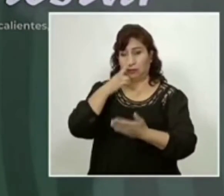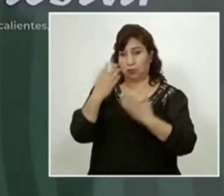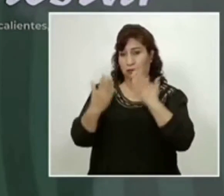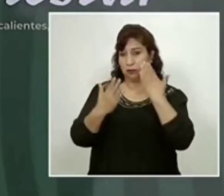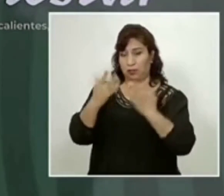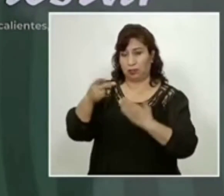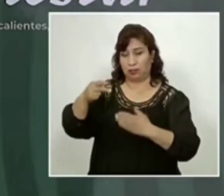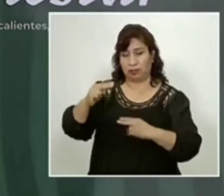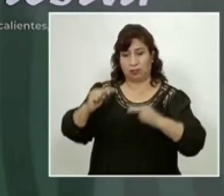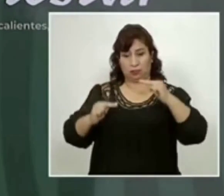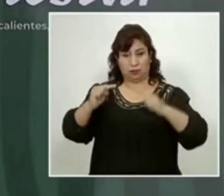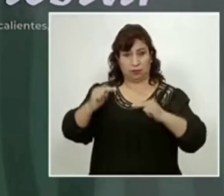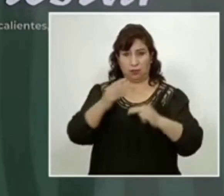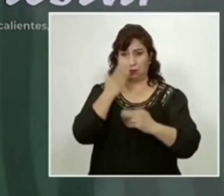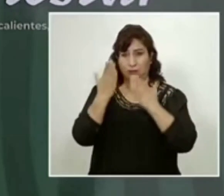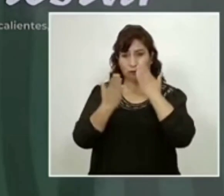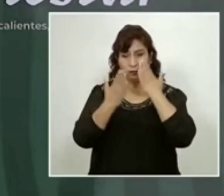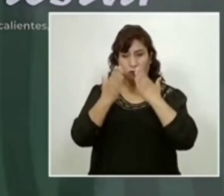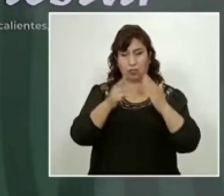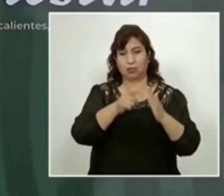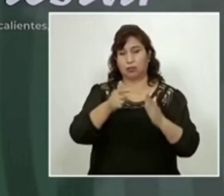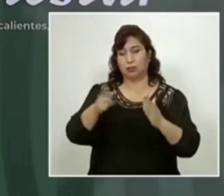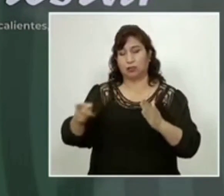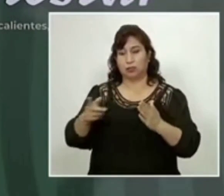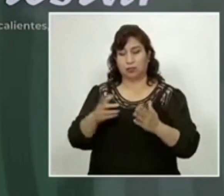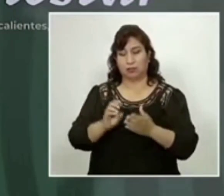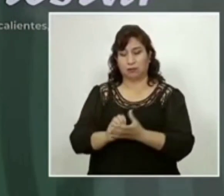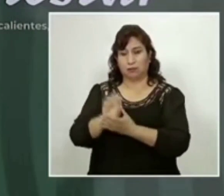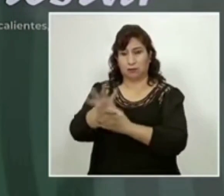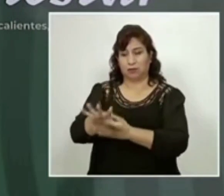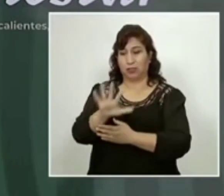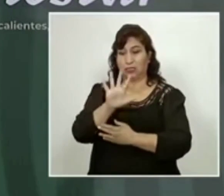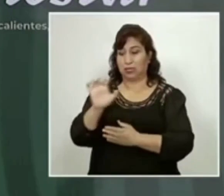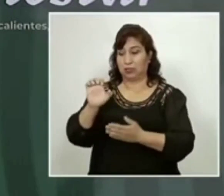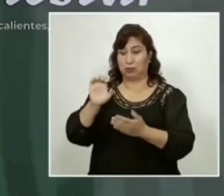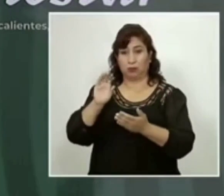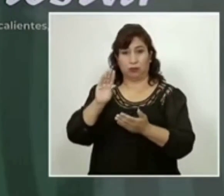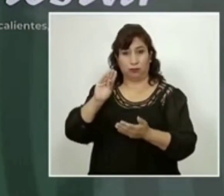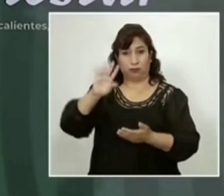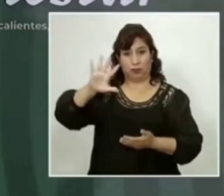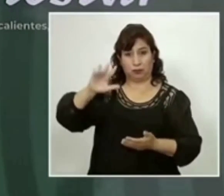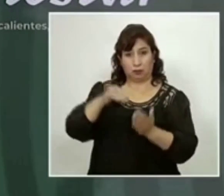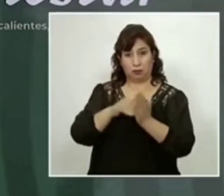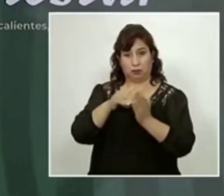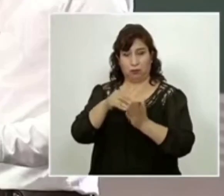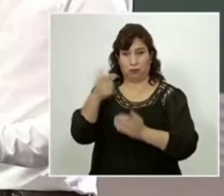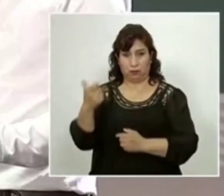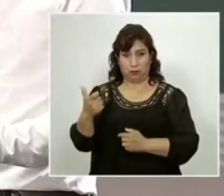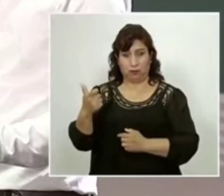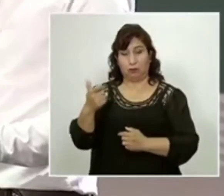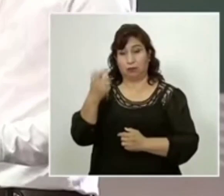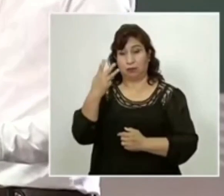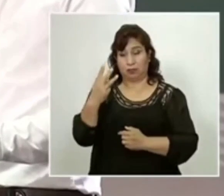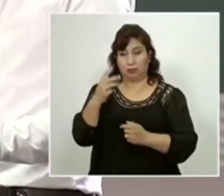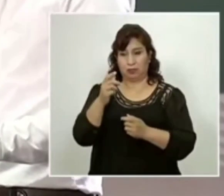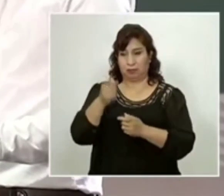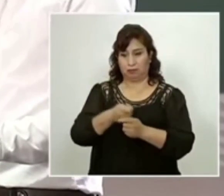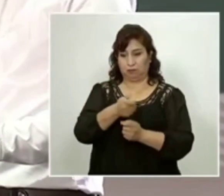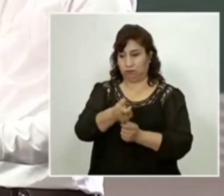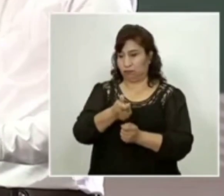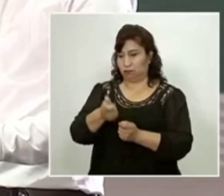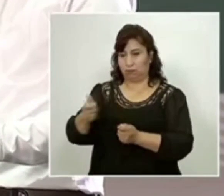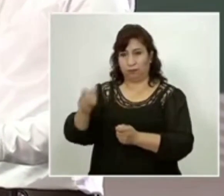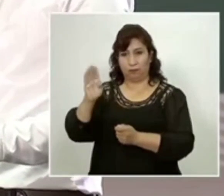los niveles escolares significan una inversión anual de 595 millones de pesos y las tres becas